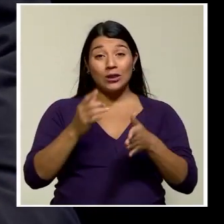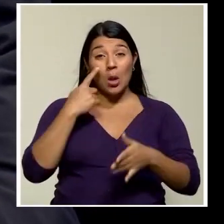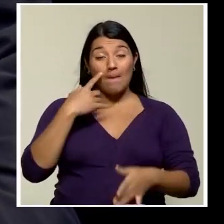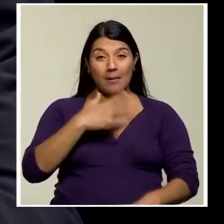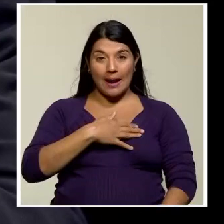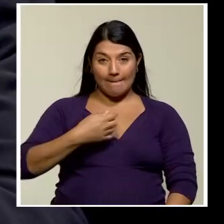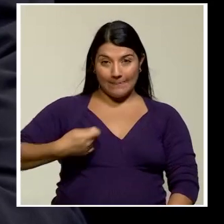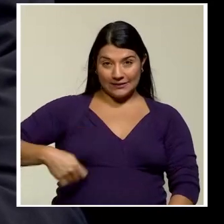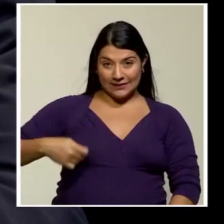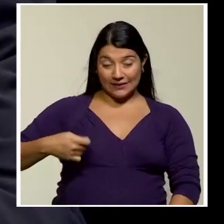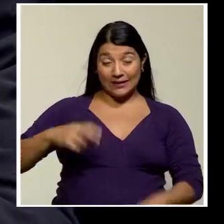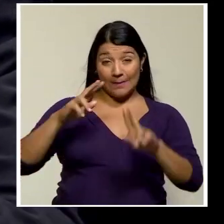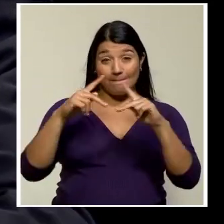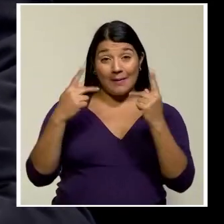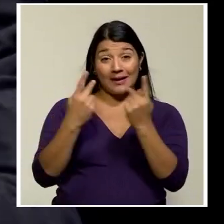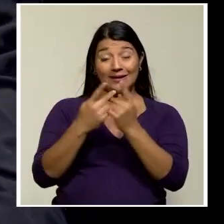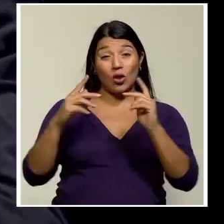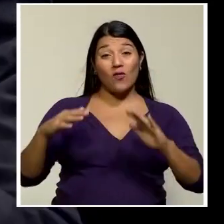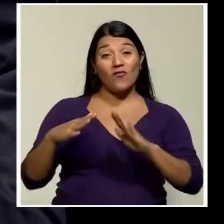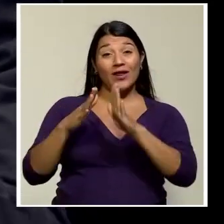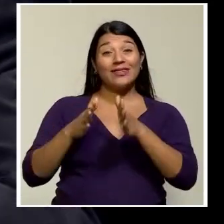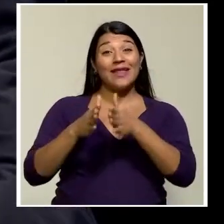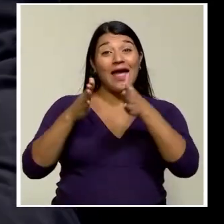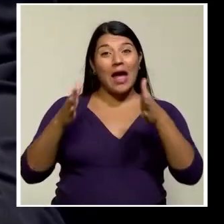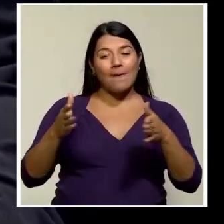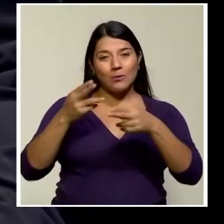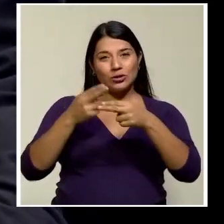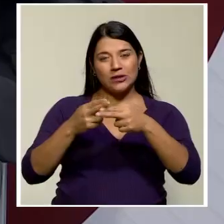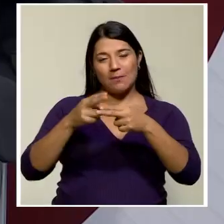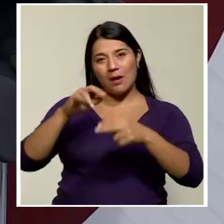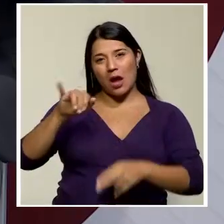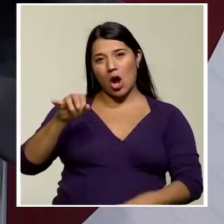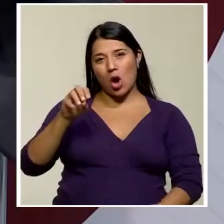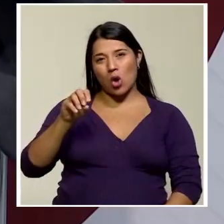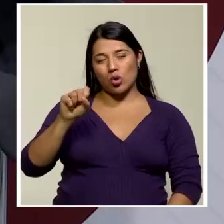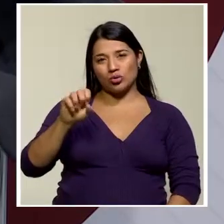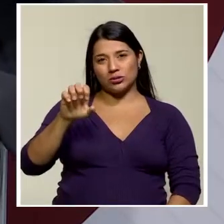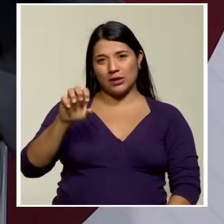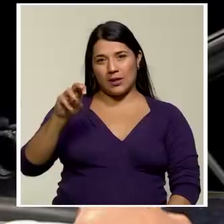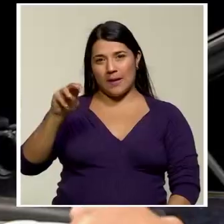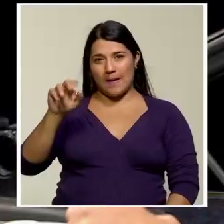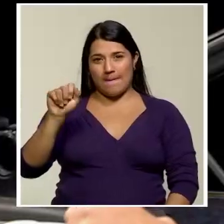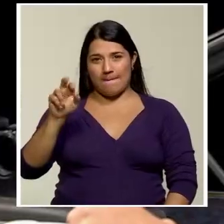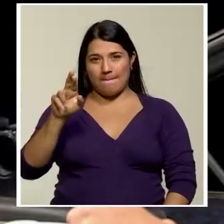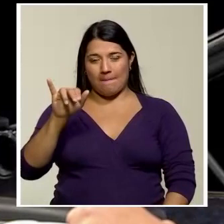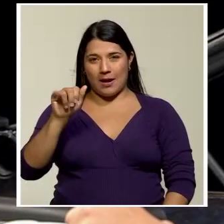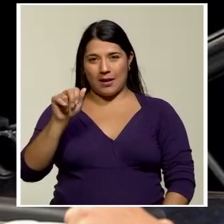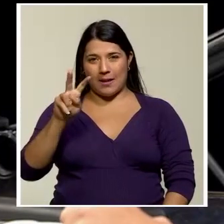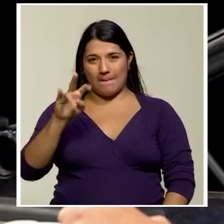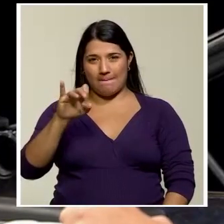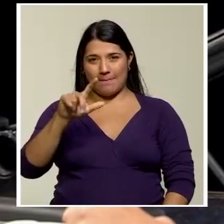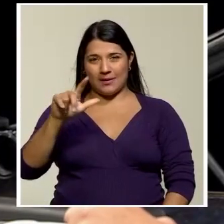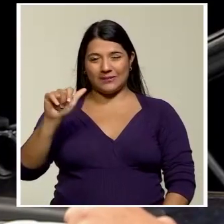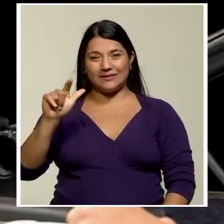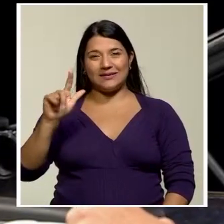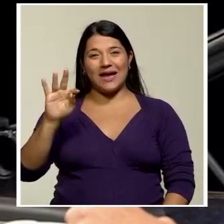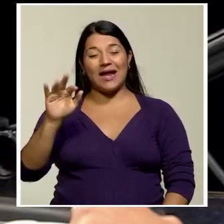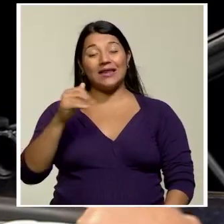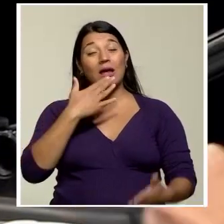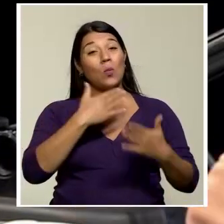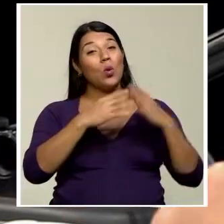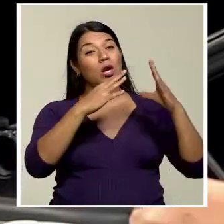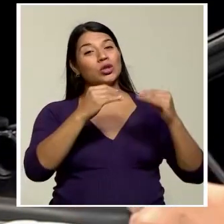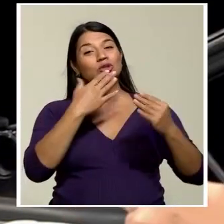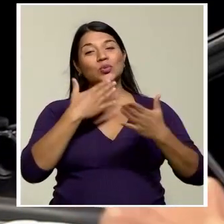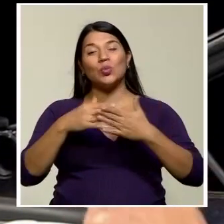presidente por el Frente Amplio, don José María Villalta. Buenas noches, don José María. Buenas noches, Ernesto. Un saludo para todas las personas que nos siguen a través de la transmisión